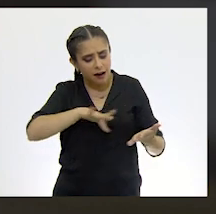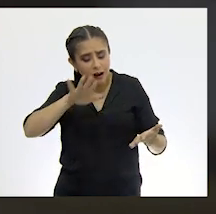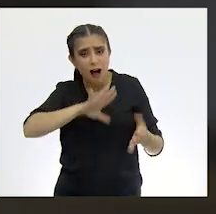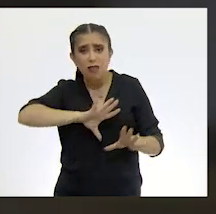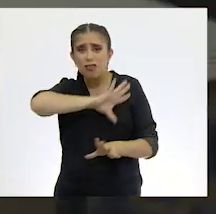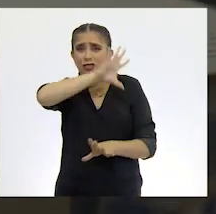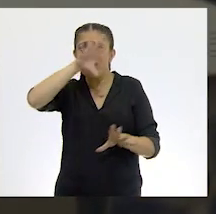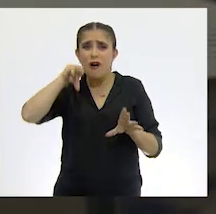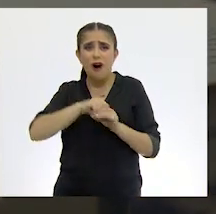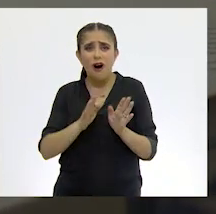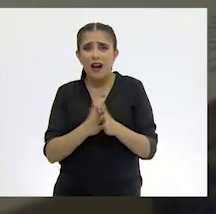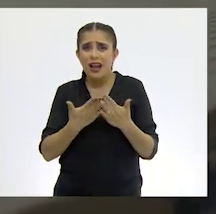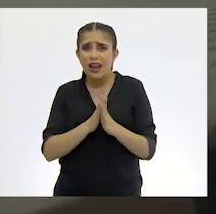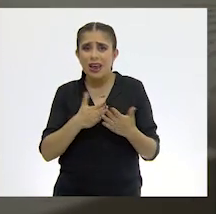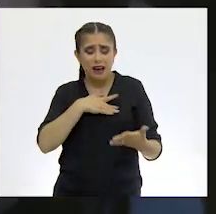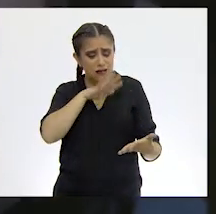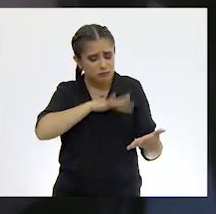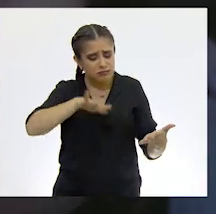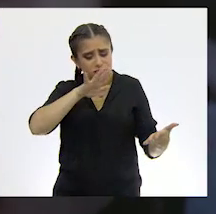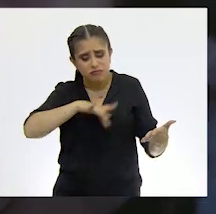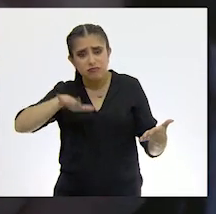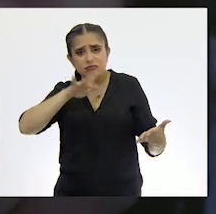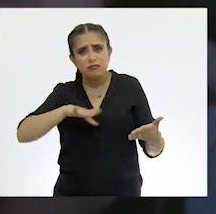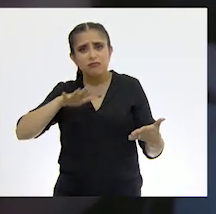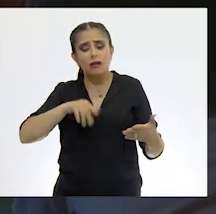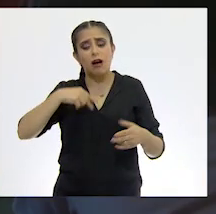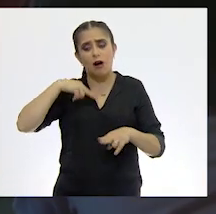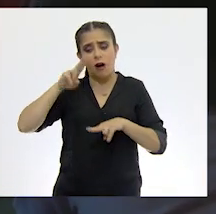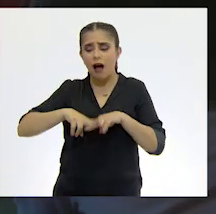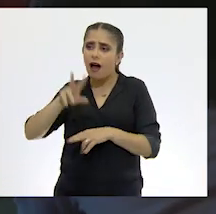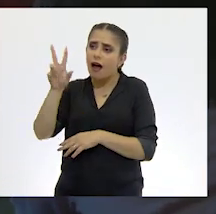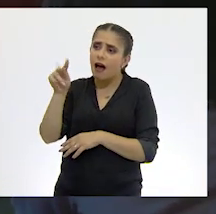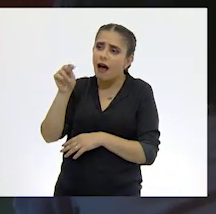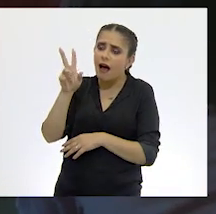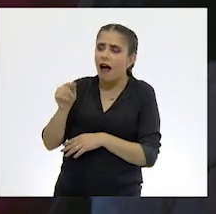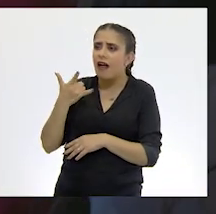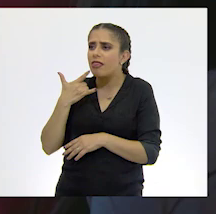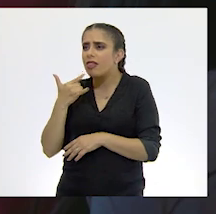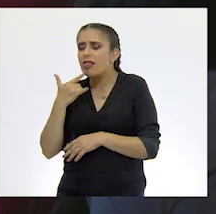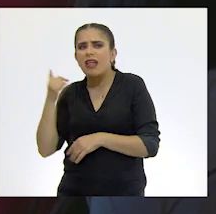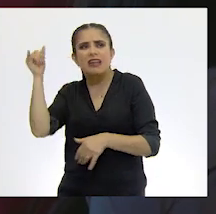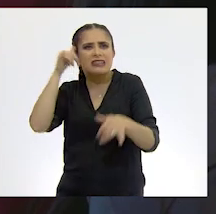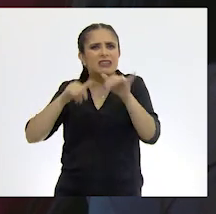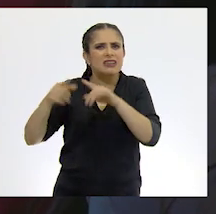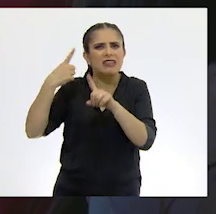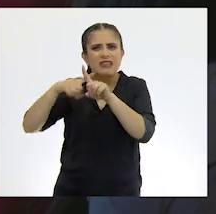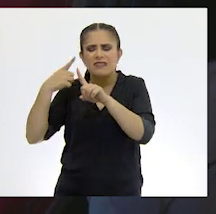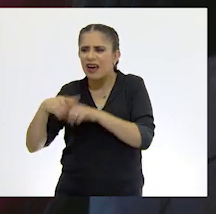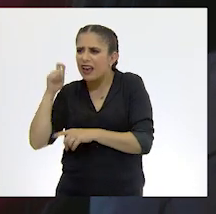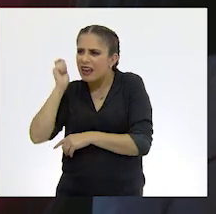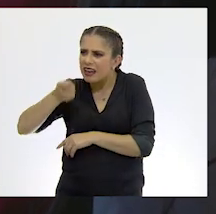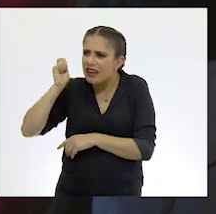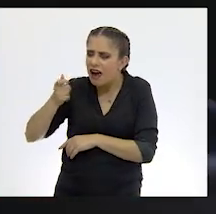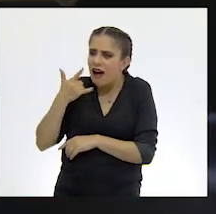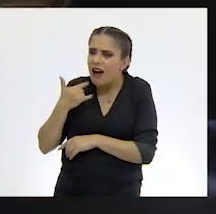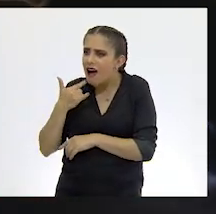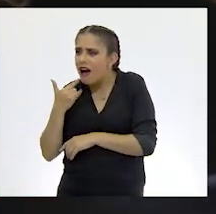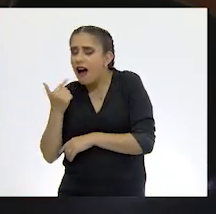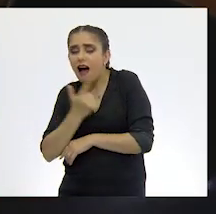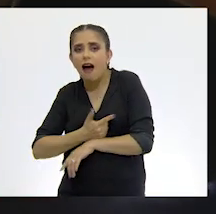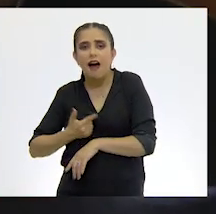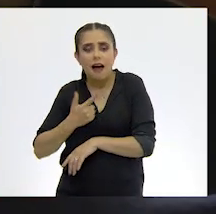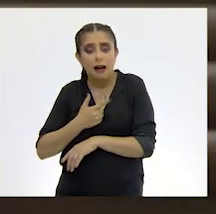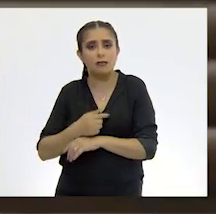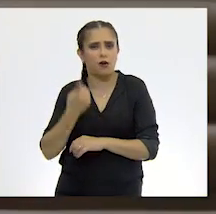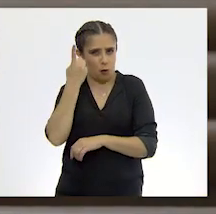los libros que encontraba en casa, o cuando me sentaba frente a la tele para ver programas de ciencia ficción. Un